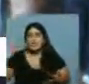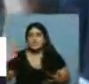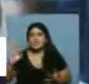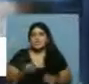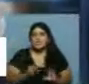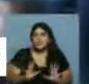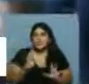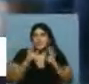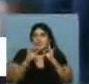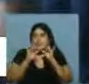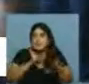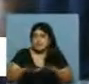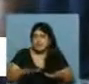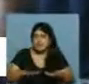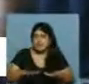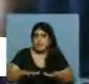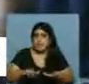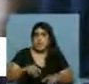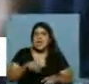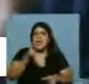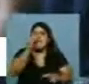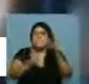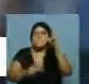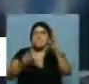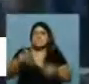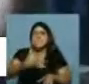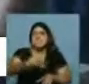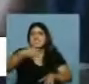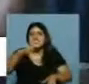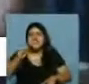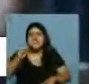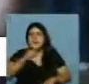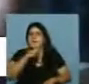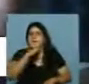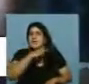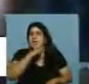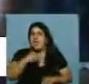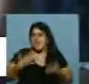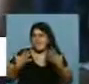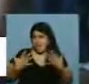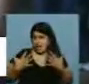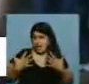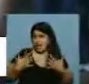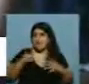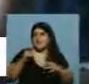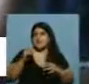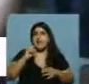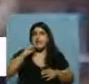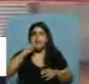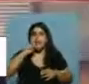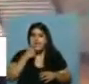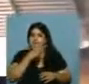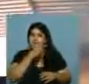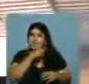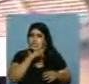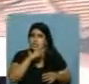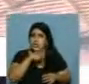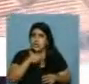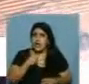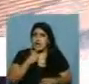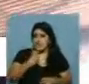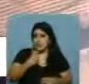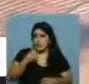Sí, sí, es fresca la mercadería, es fresca. ¿Y buena mercadería? Es linda, está linda. Bueno, le pregunto por último, señora, ¿que